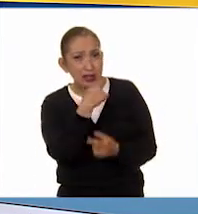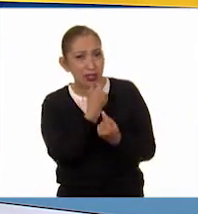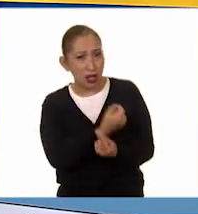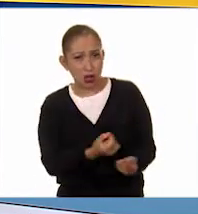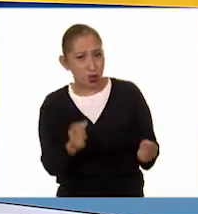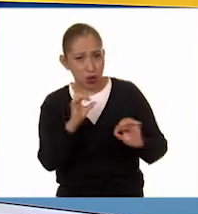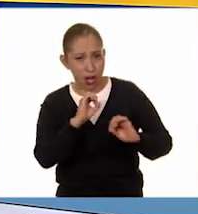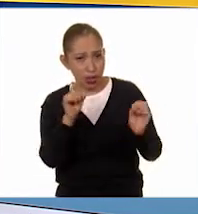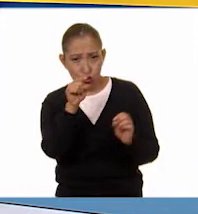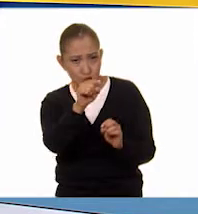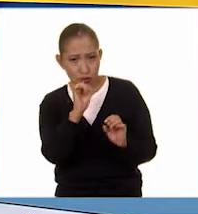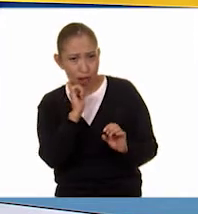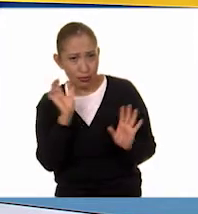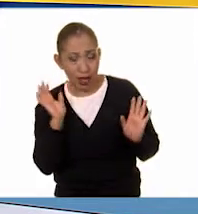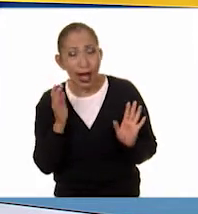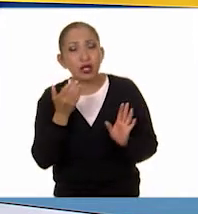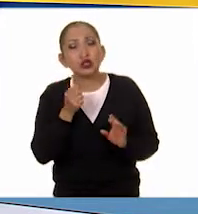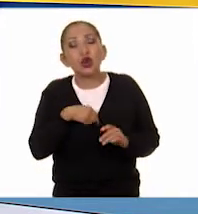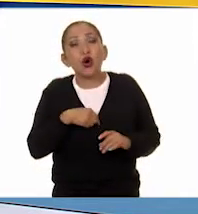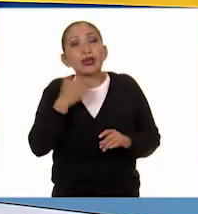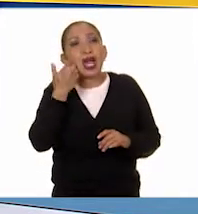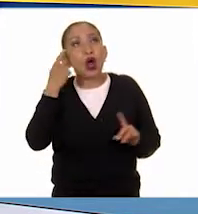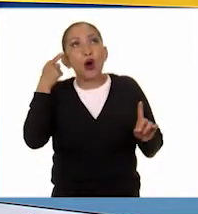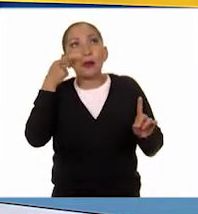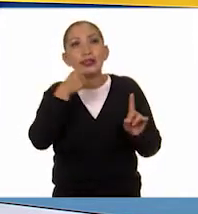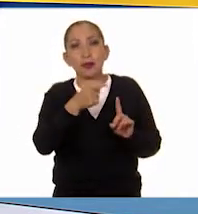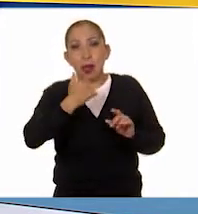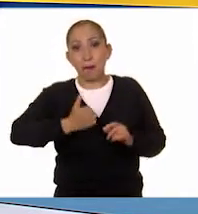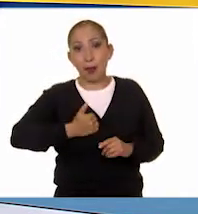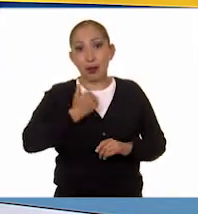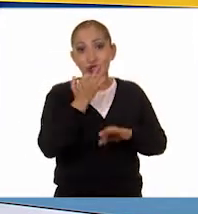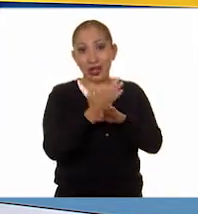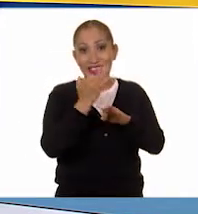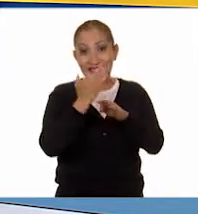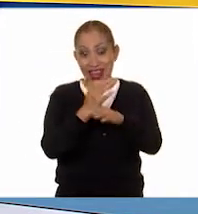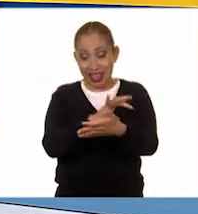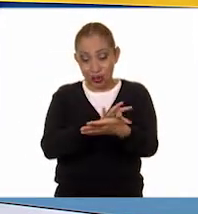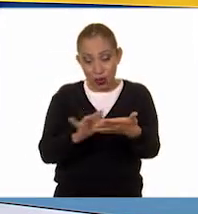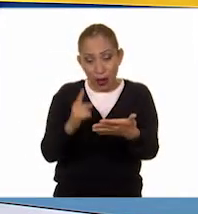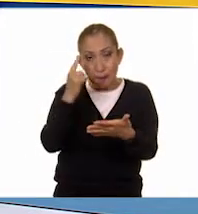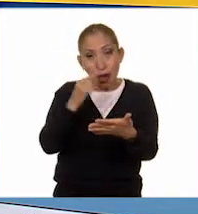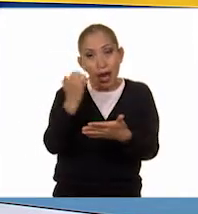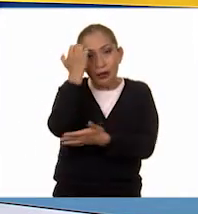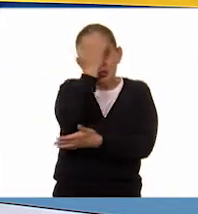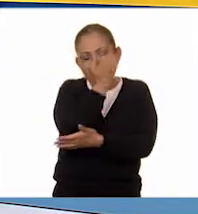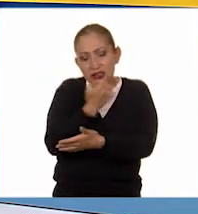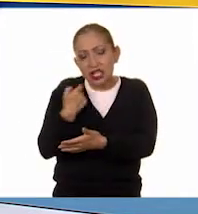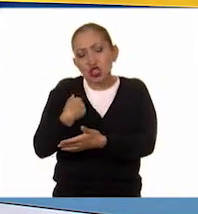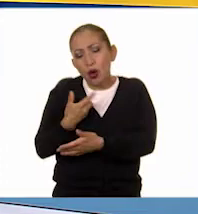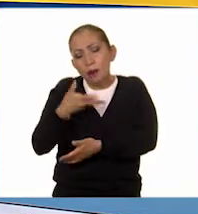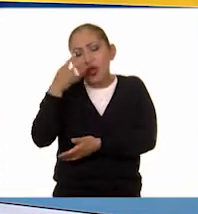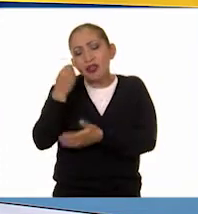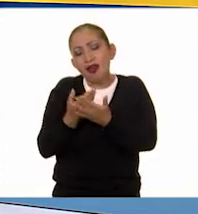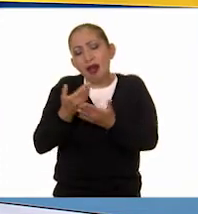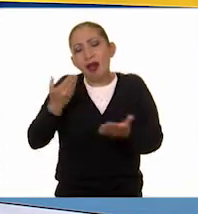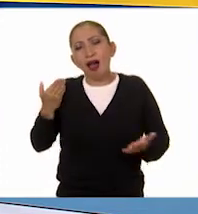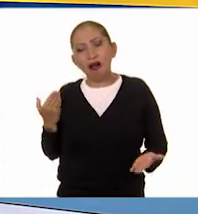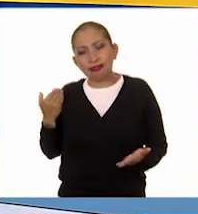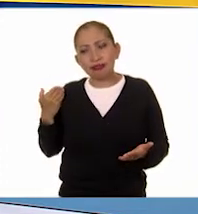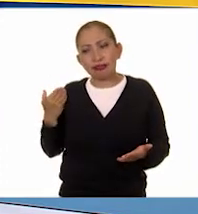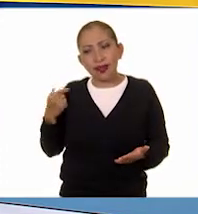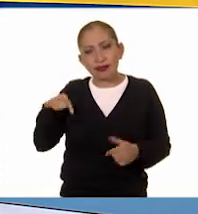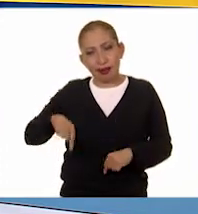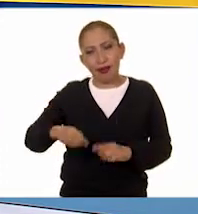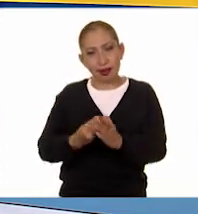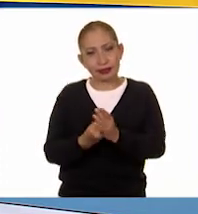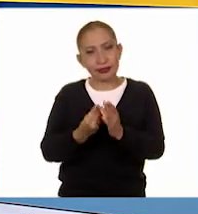niños ni contigo. Más bien, el objetivo es que aprovechemos la lectura para reflexionar sobre los aprendizajes que construyamos en